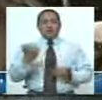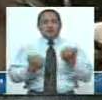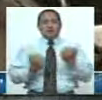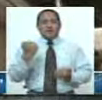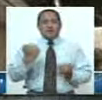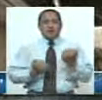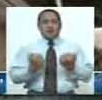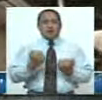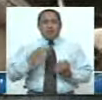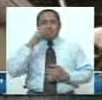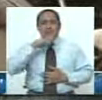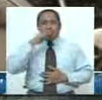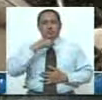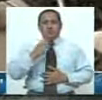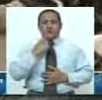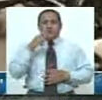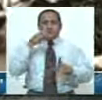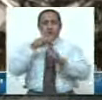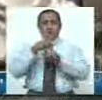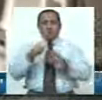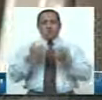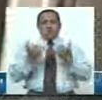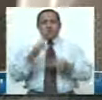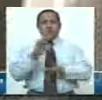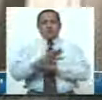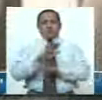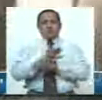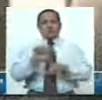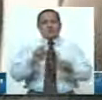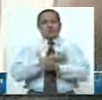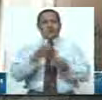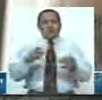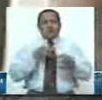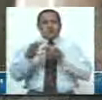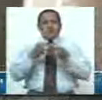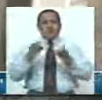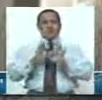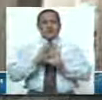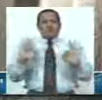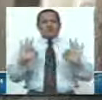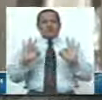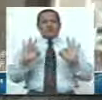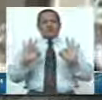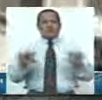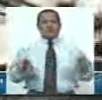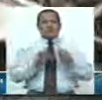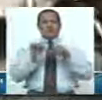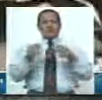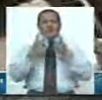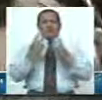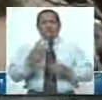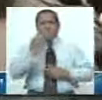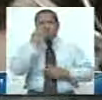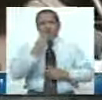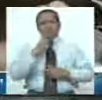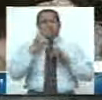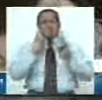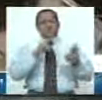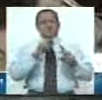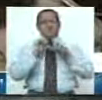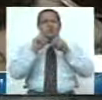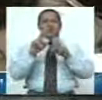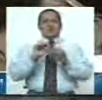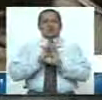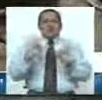vehículo plomo que fue intervenido esta tarde, quien no quiso brindar declaraciones, pasó bastante airado y no pudo responder las